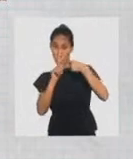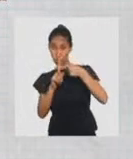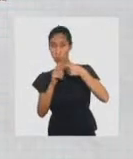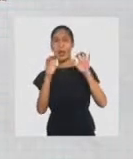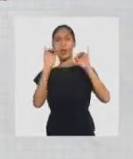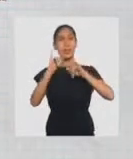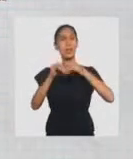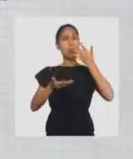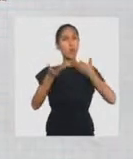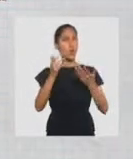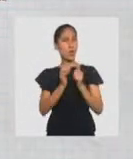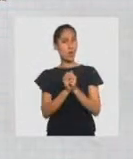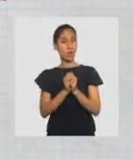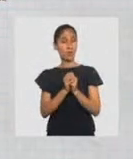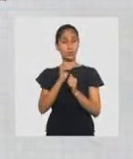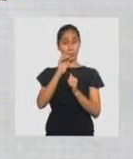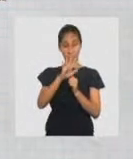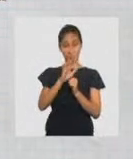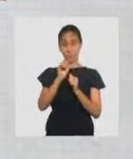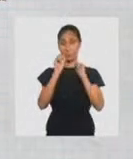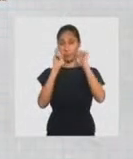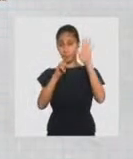capital tendríamos un monto de